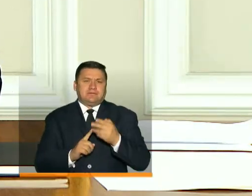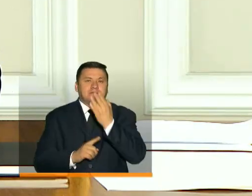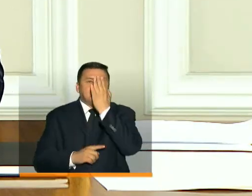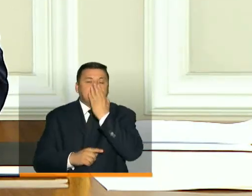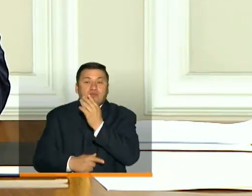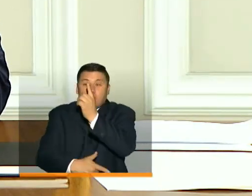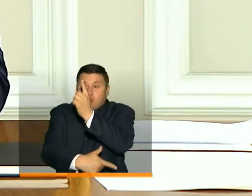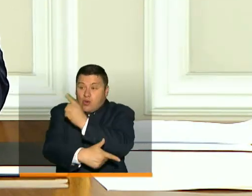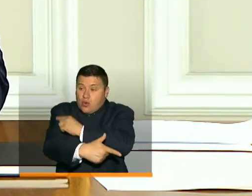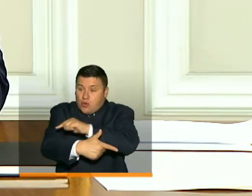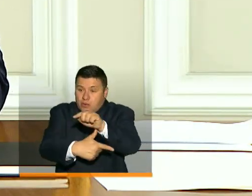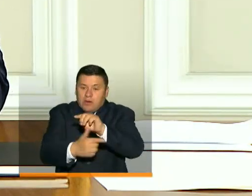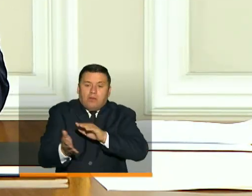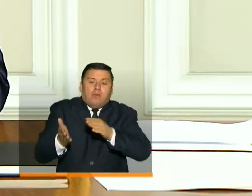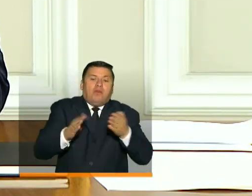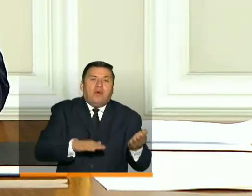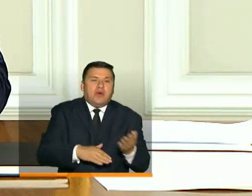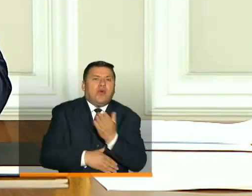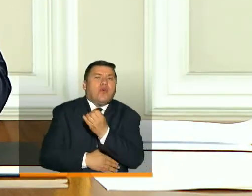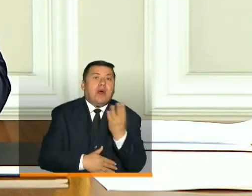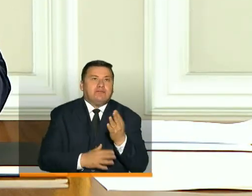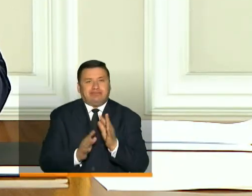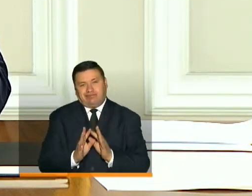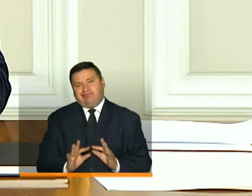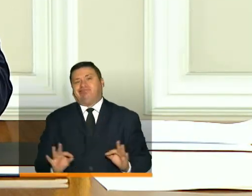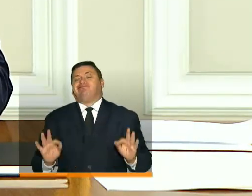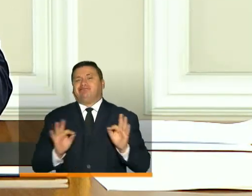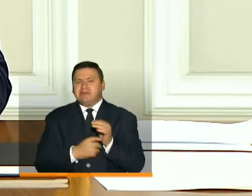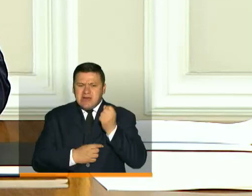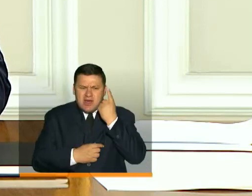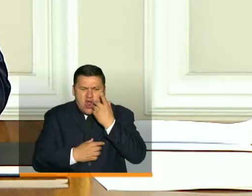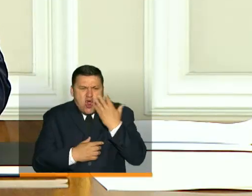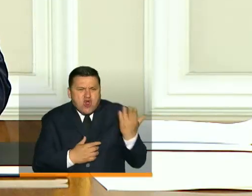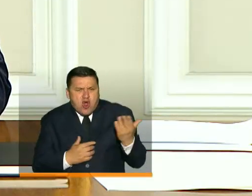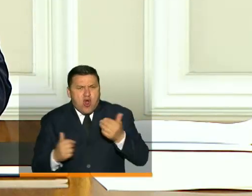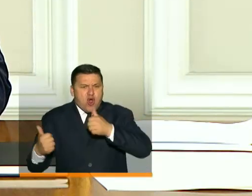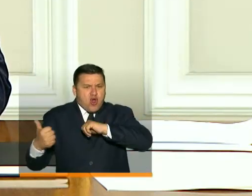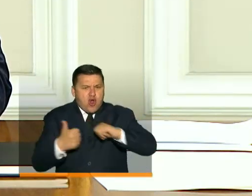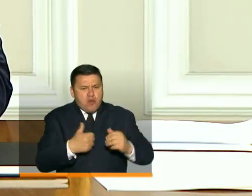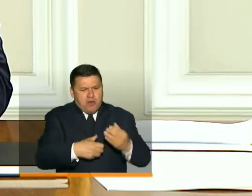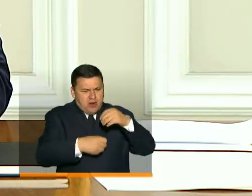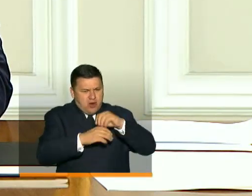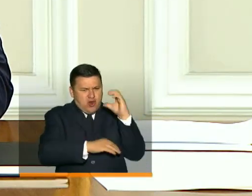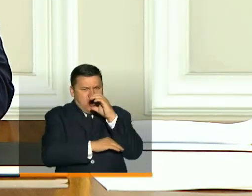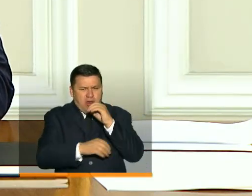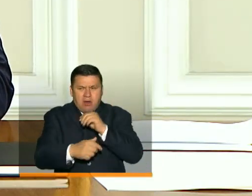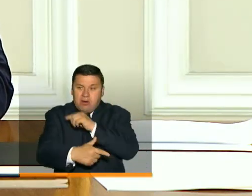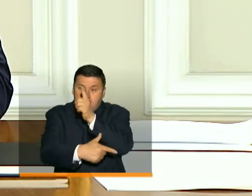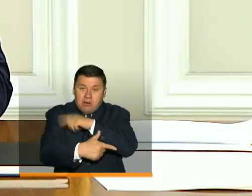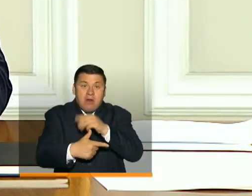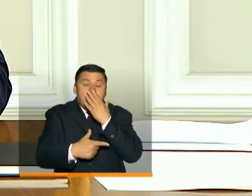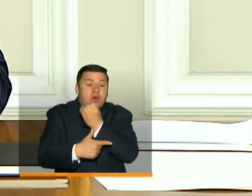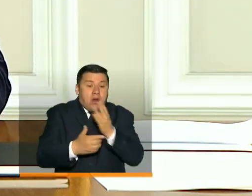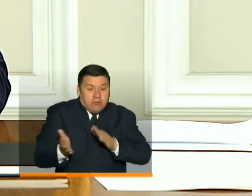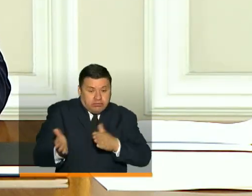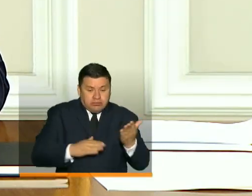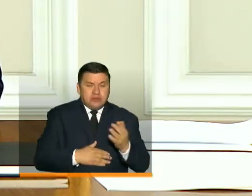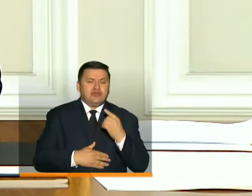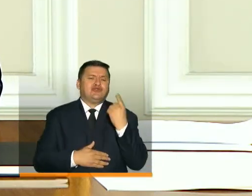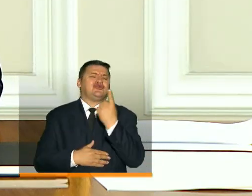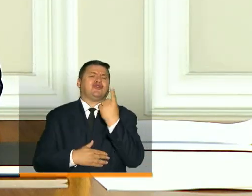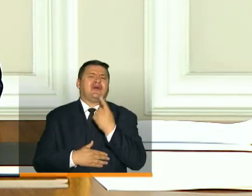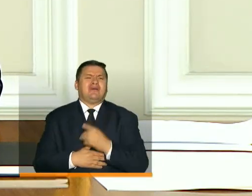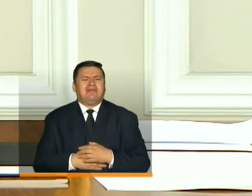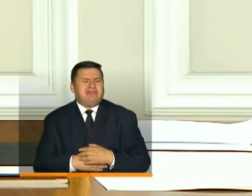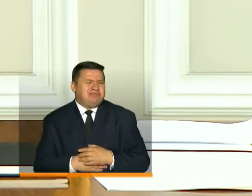muertes por millón, que también es otro elemento importante para entender cómo se comporta la pandemia. Es decir, cuando hay letalidad, no solamente